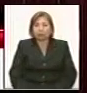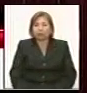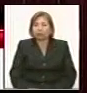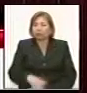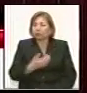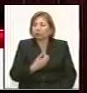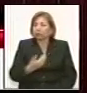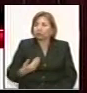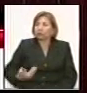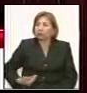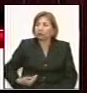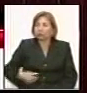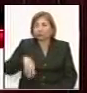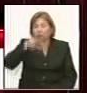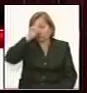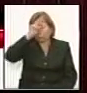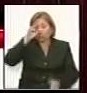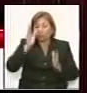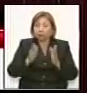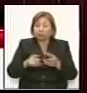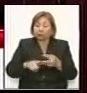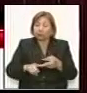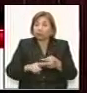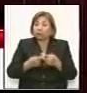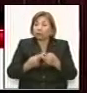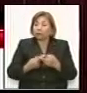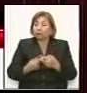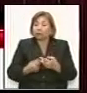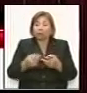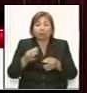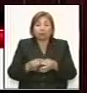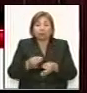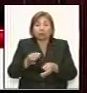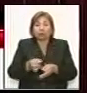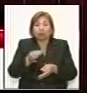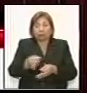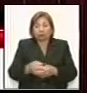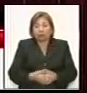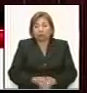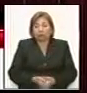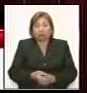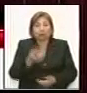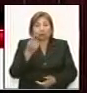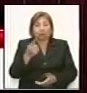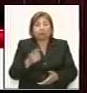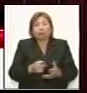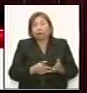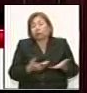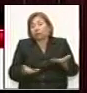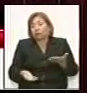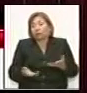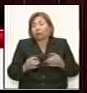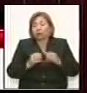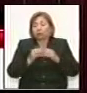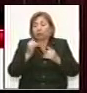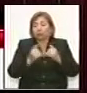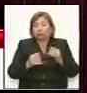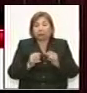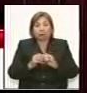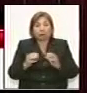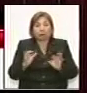gobierno peruano empezó a poner un plazo de una fecha determinada